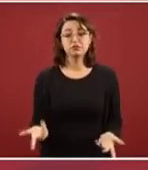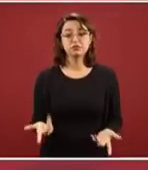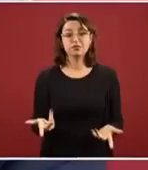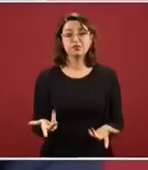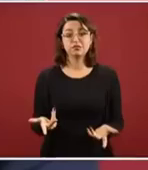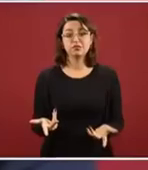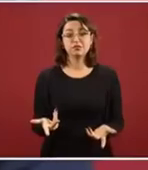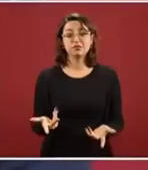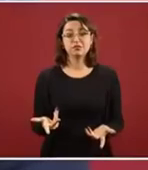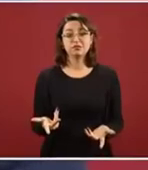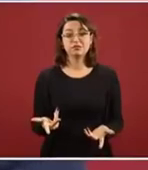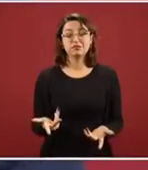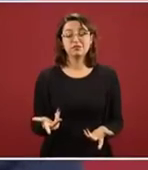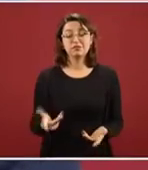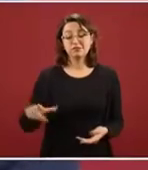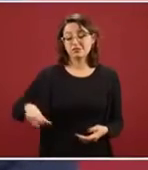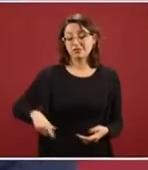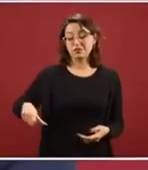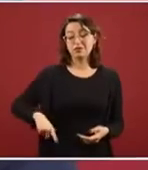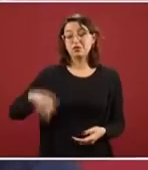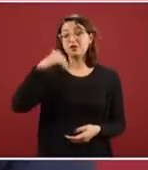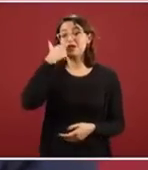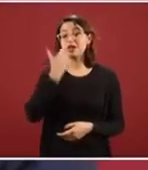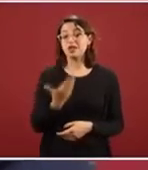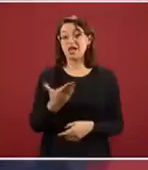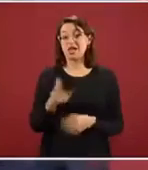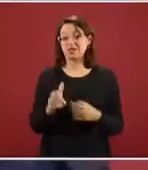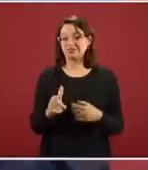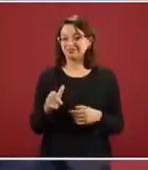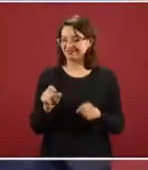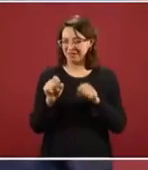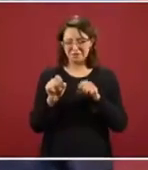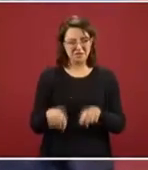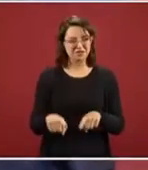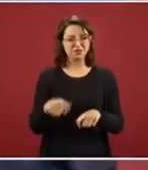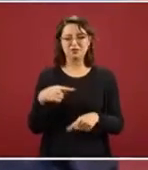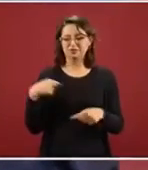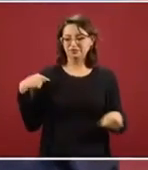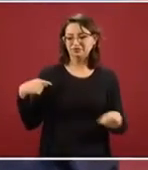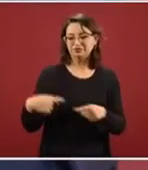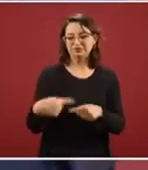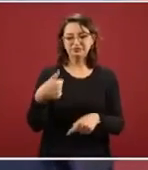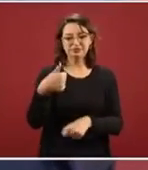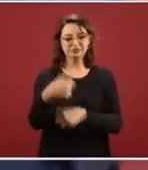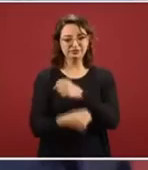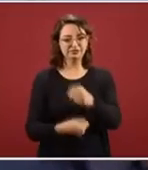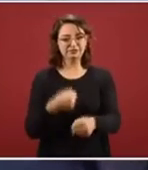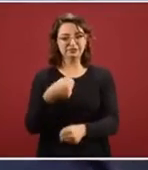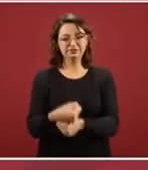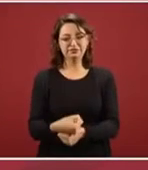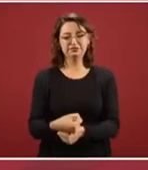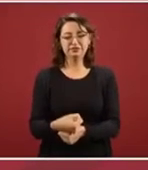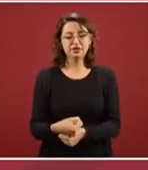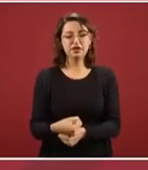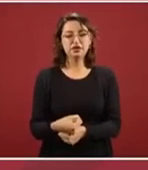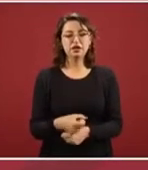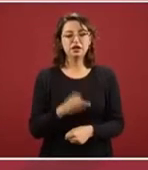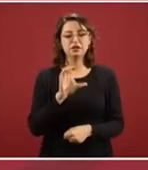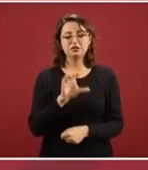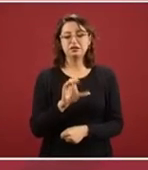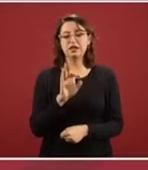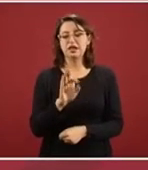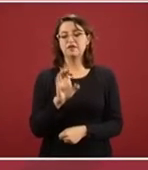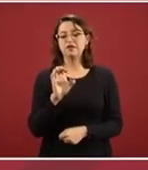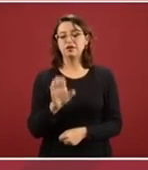finales de este sexenio, si se seguía con la misma política, la Comisión Federal iba a tener nada